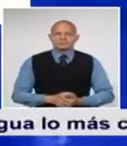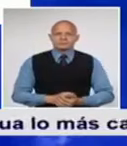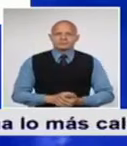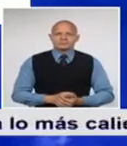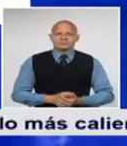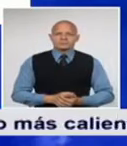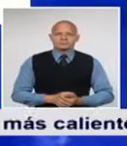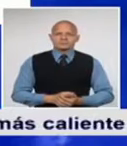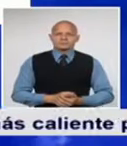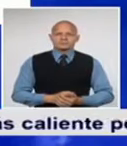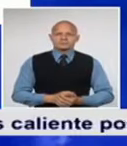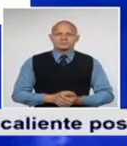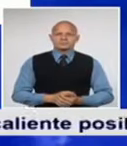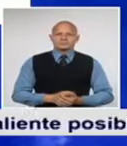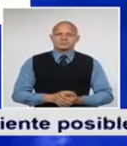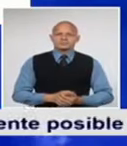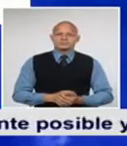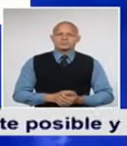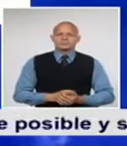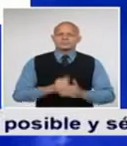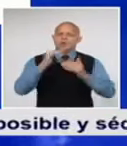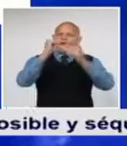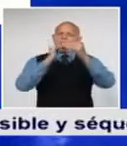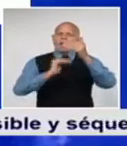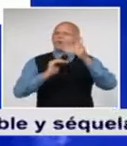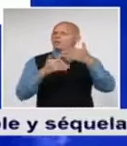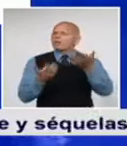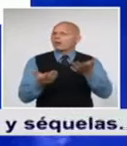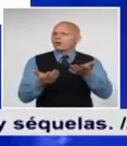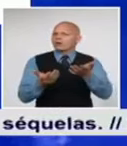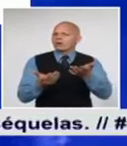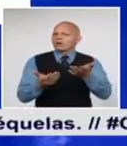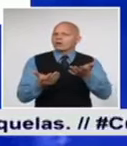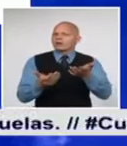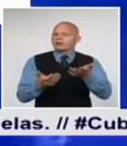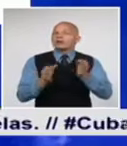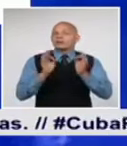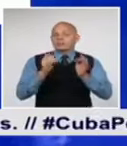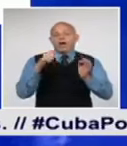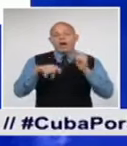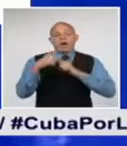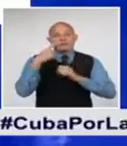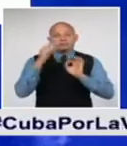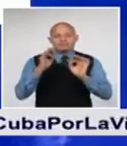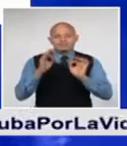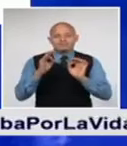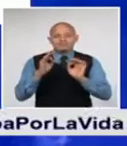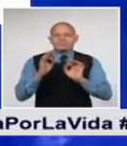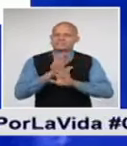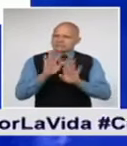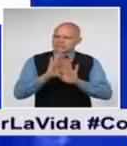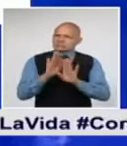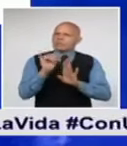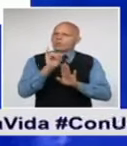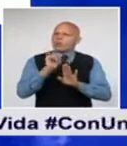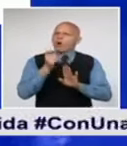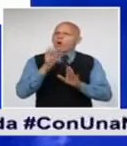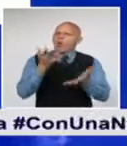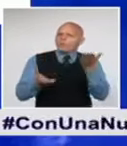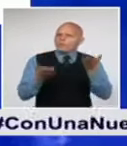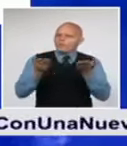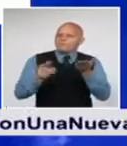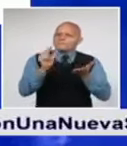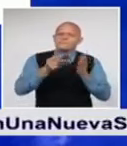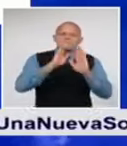sigue después en fallecidos por millón Estados Unidos con